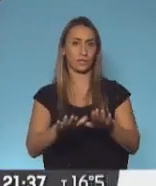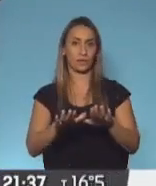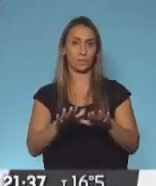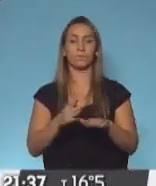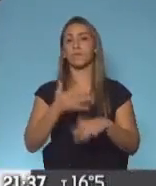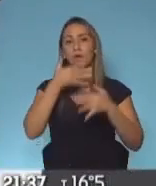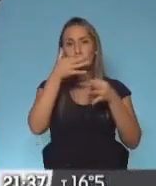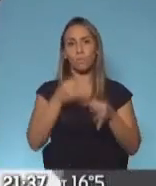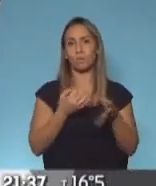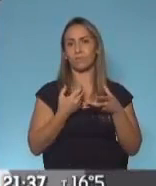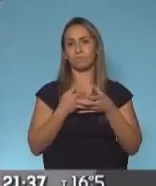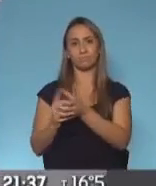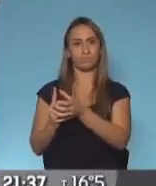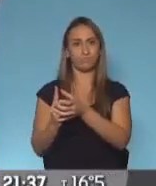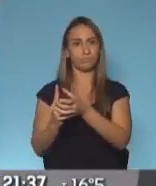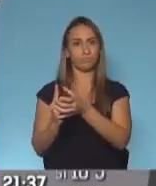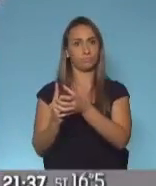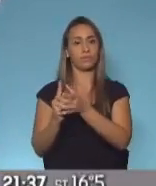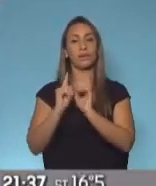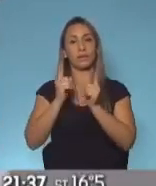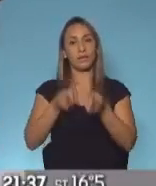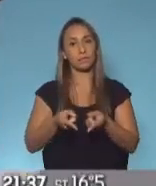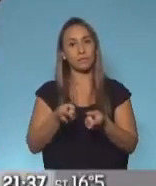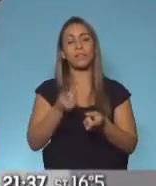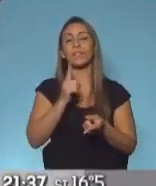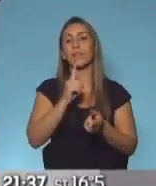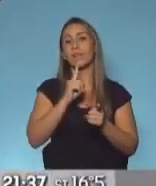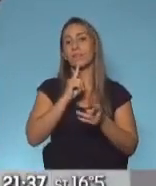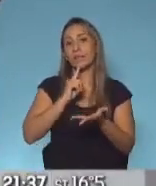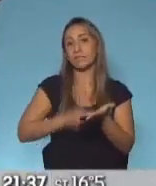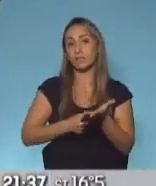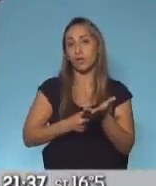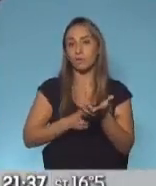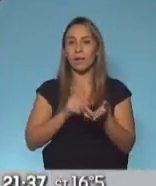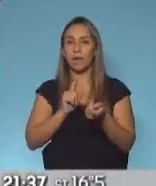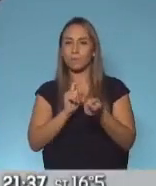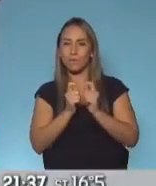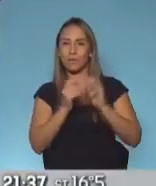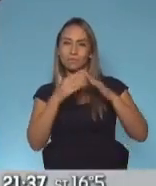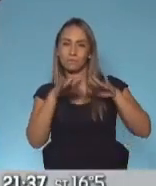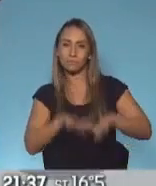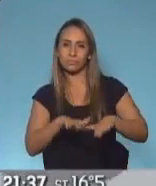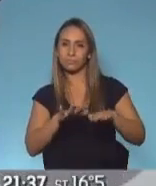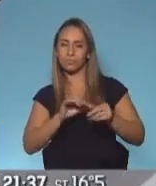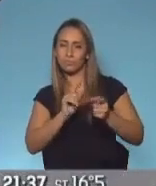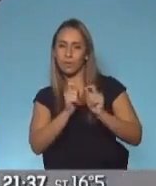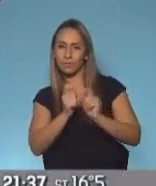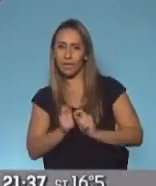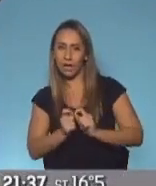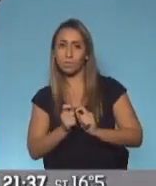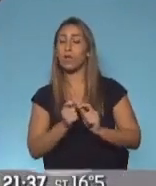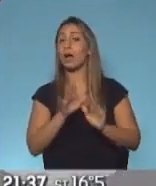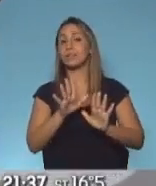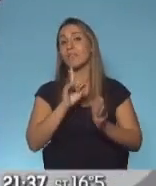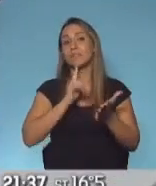el aislamiento, de que las medidas de modificación del aislamiento preventivo sean medidas que se tomen en